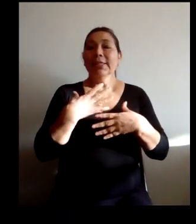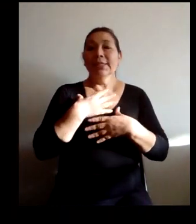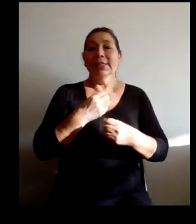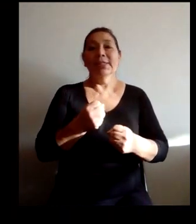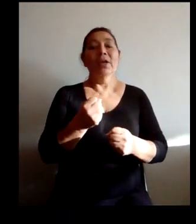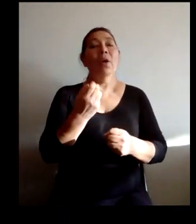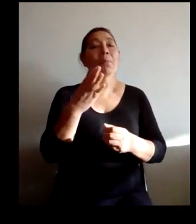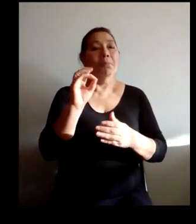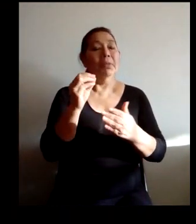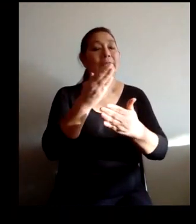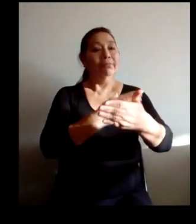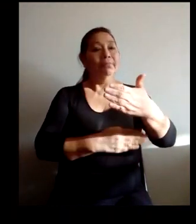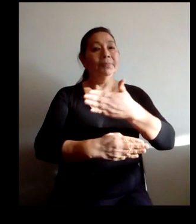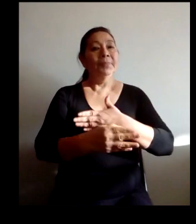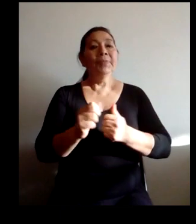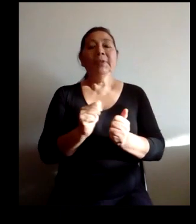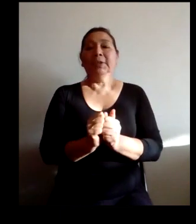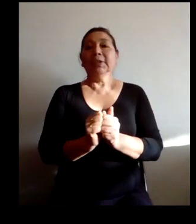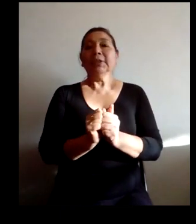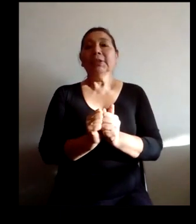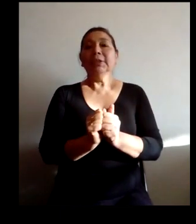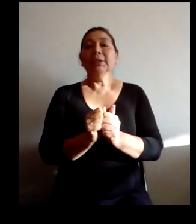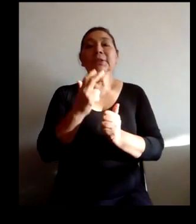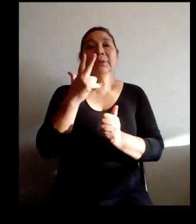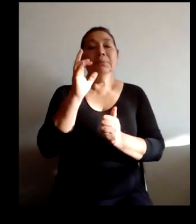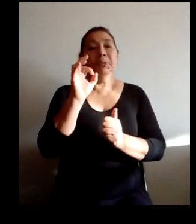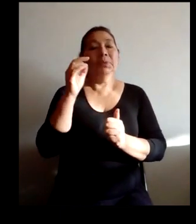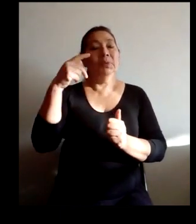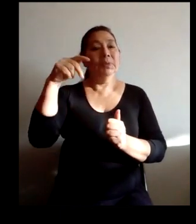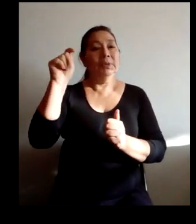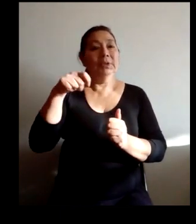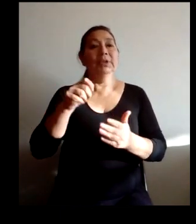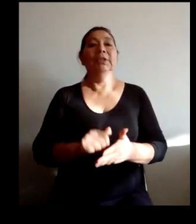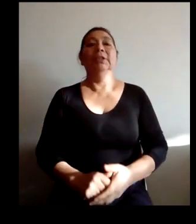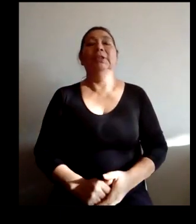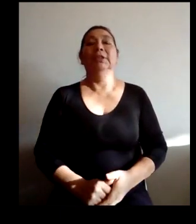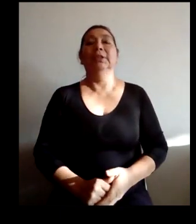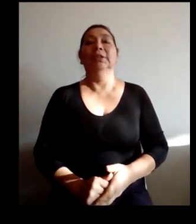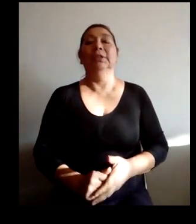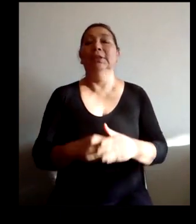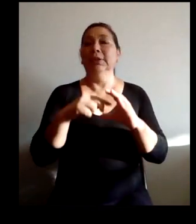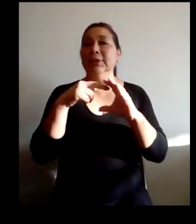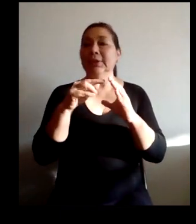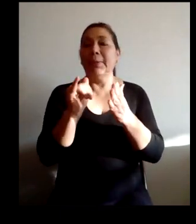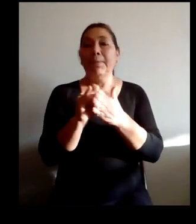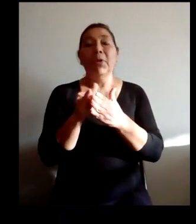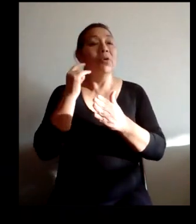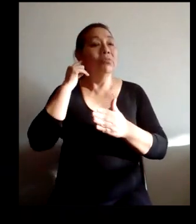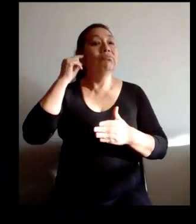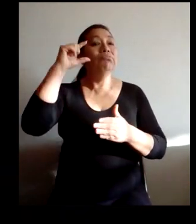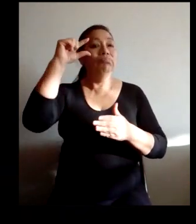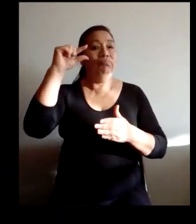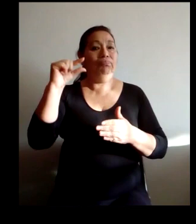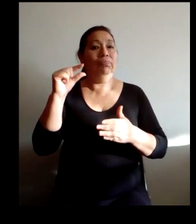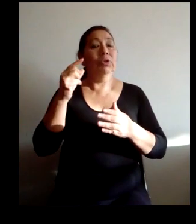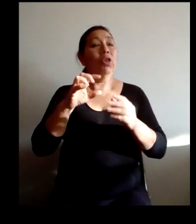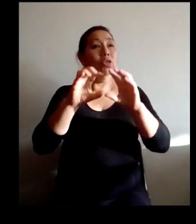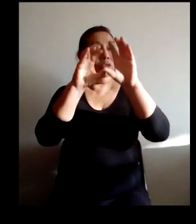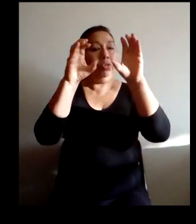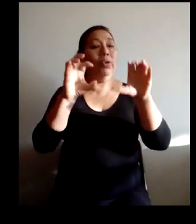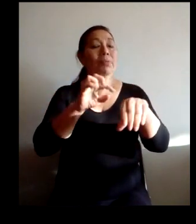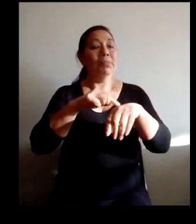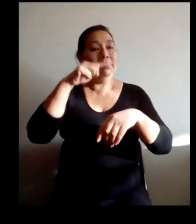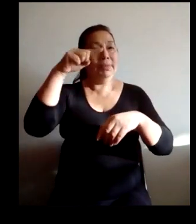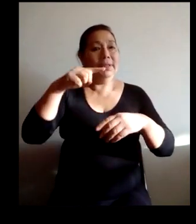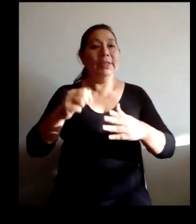Prestadoras de Salud que señala un porcentaje de incapacidad del 3.90% y señalando en este caso enfermedad de hipoacusia, así como una ficha